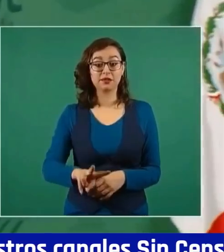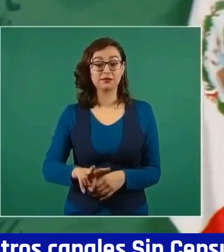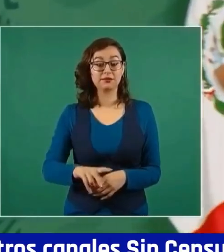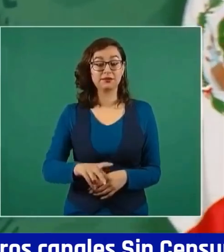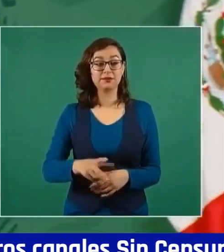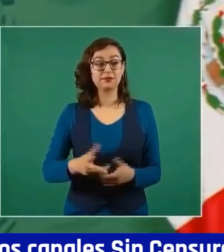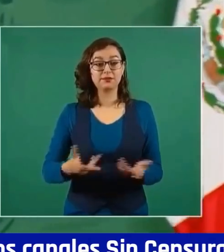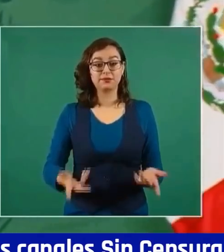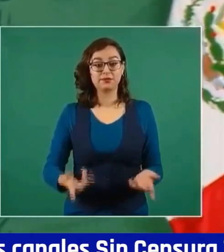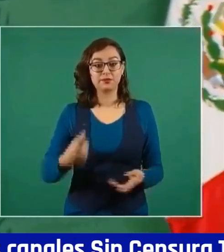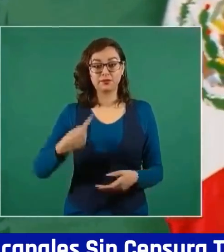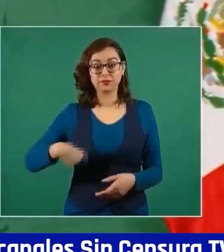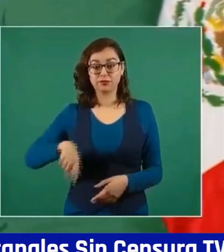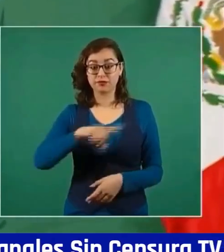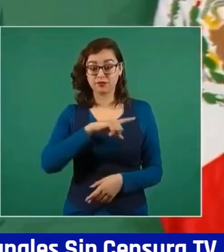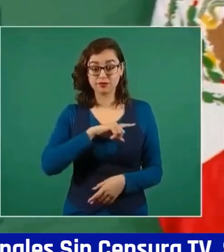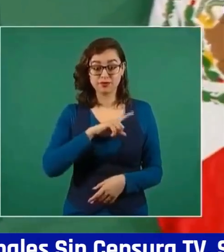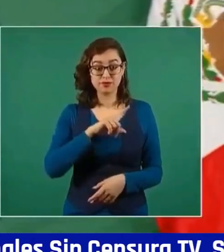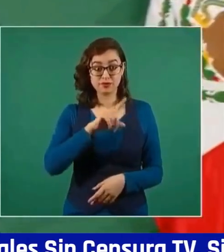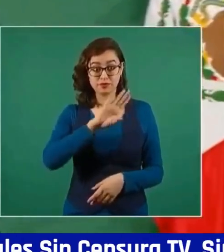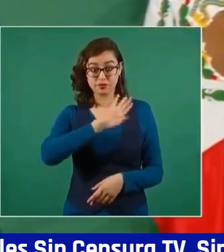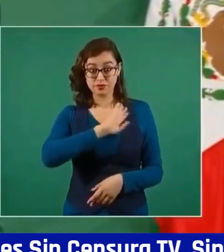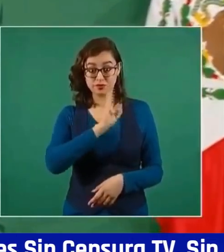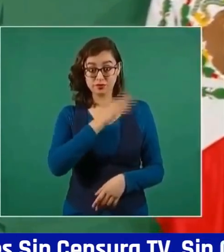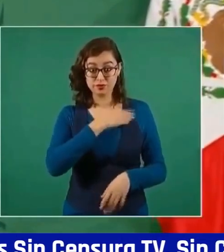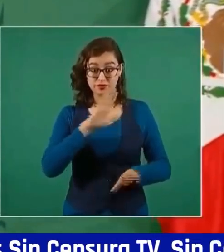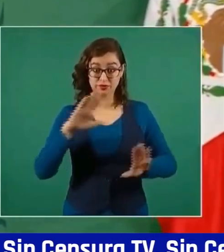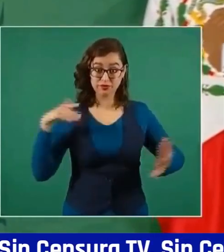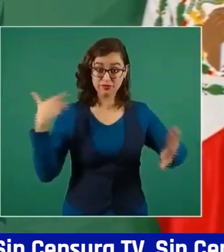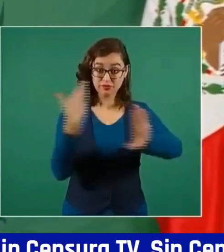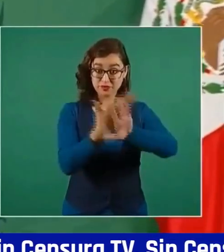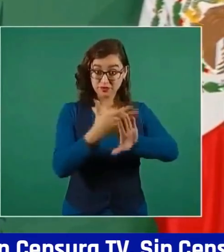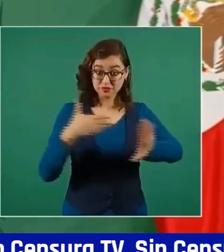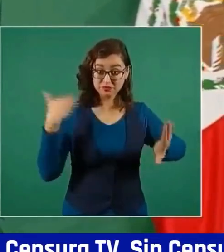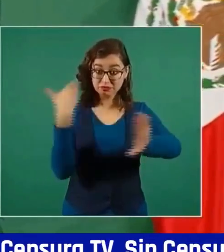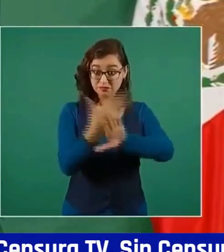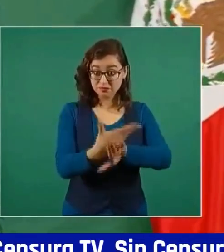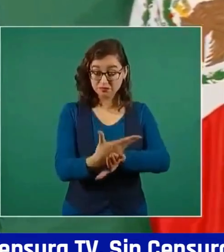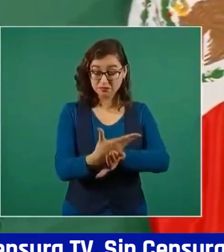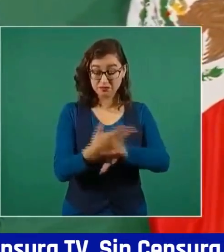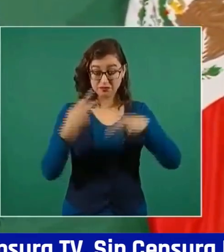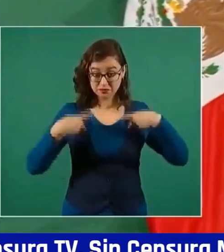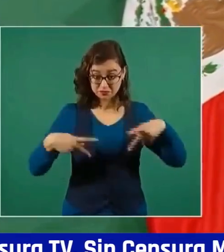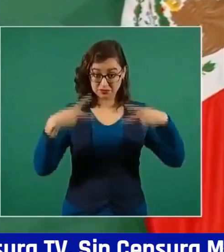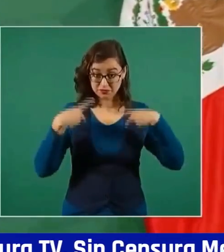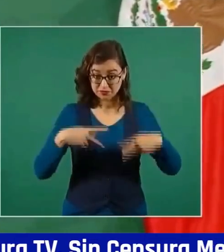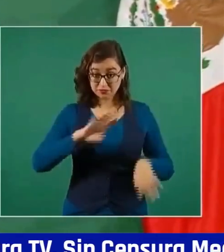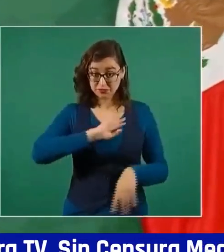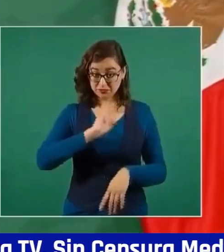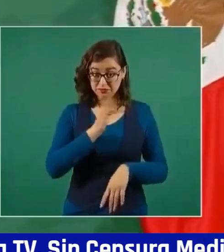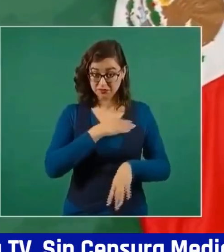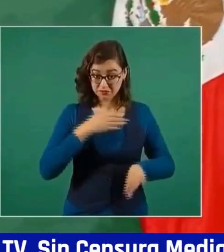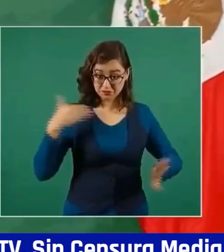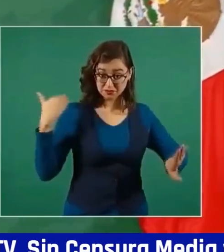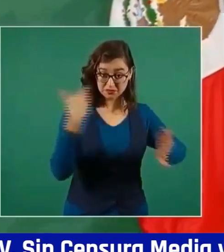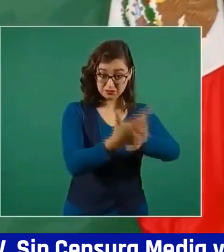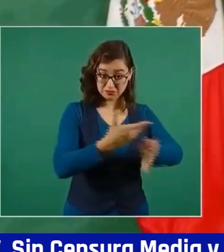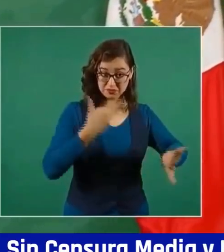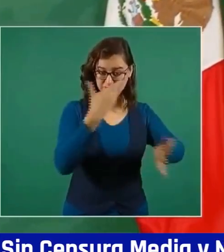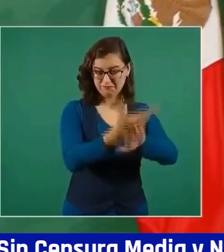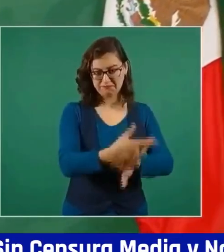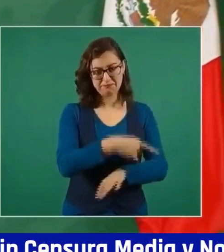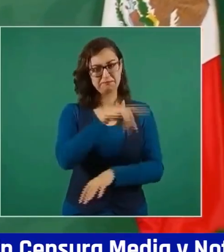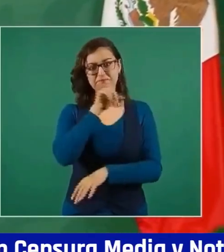que estemos en contra del pueblo español, eso lo voy a estar aclarando siempre. El pueblo español es un